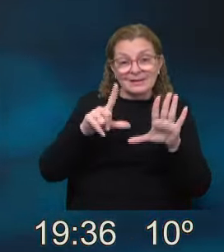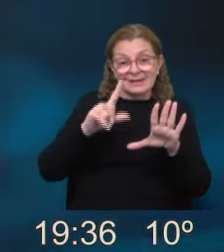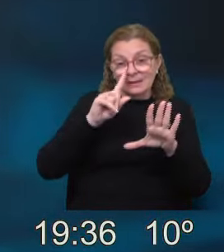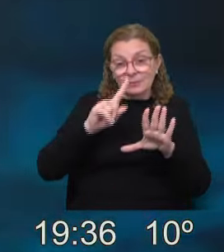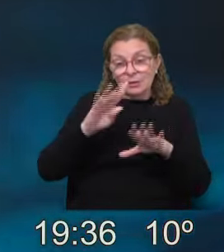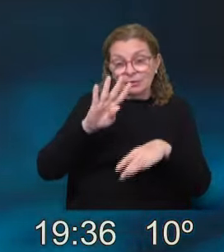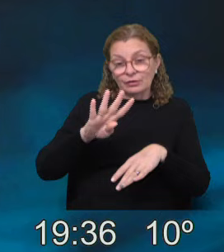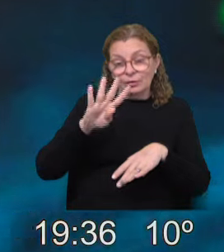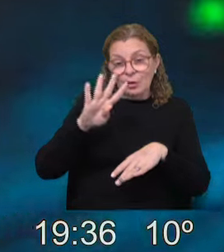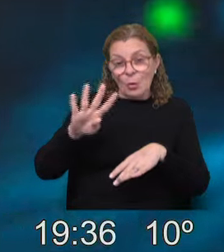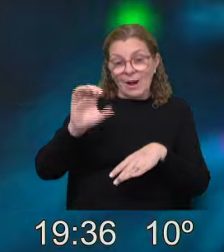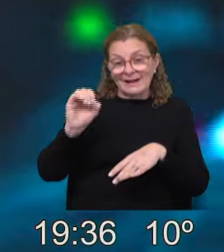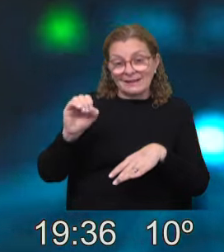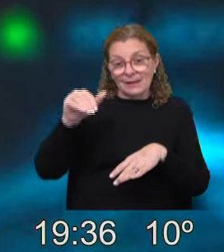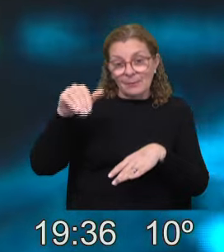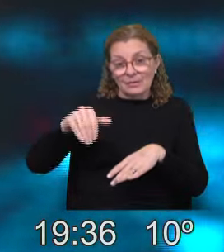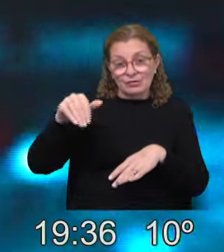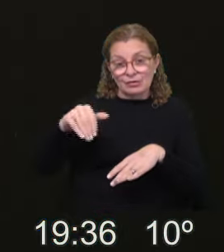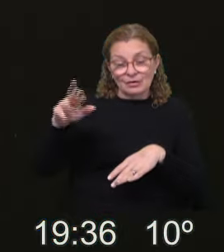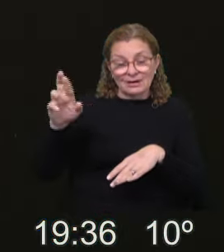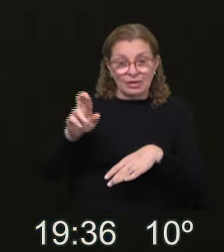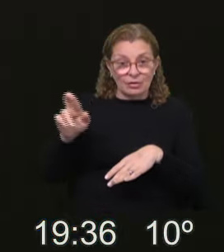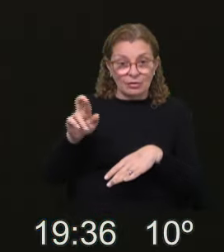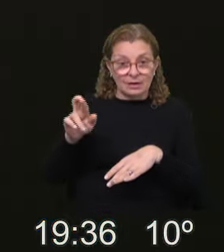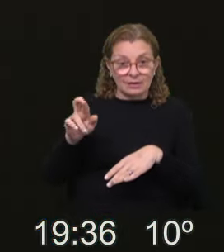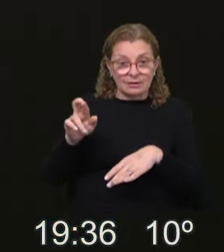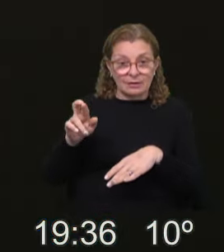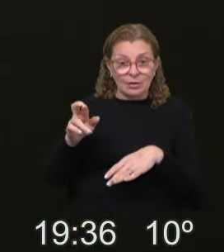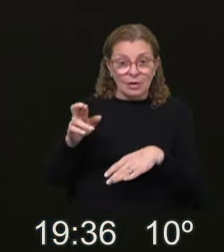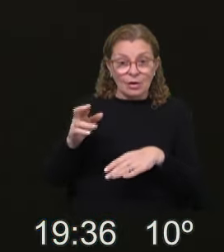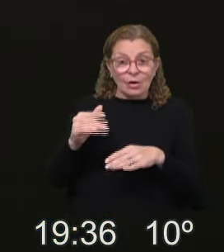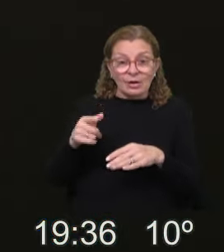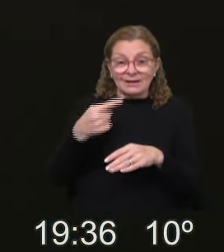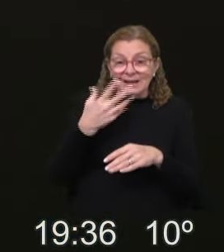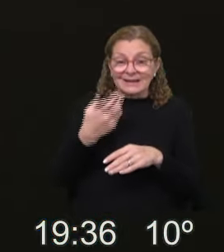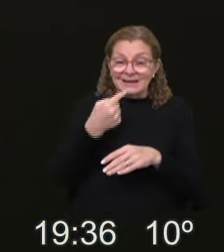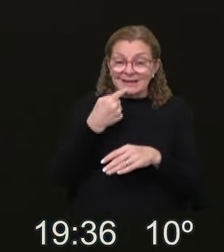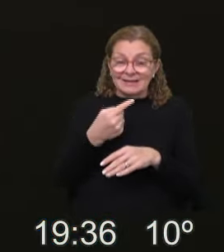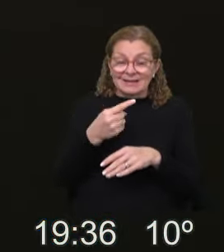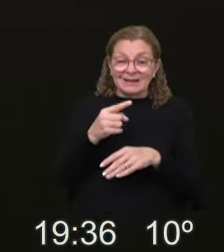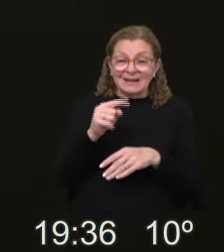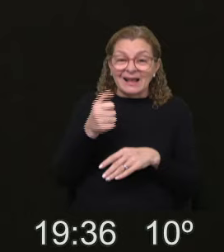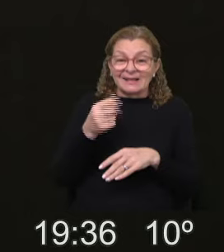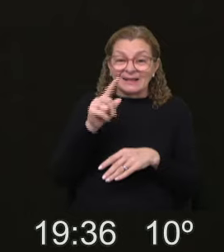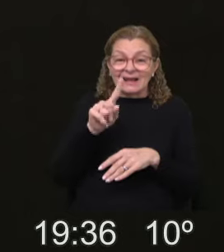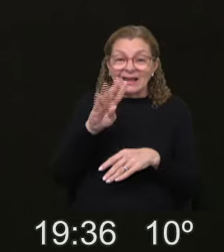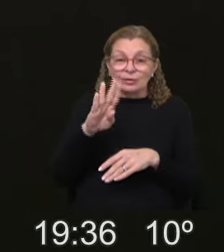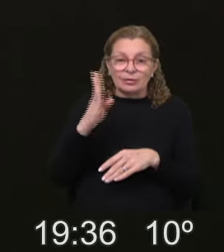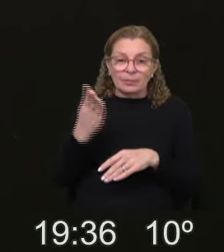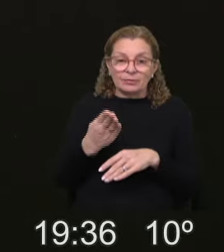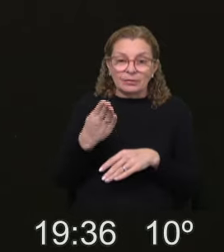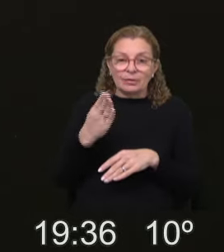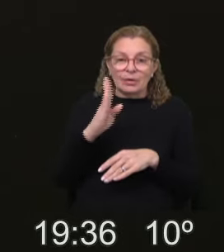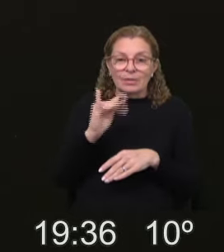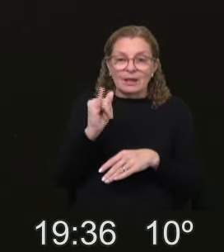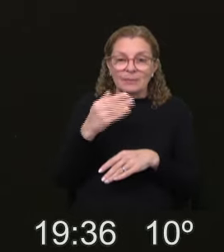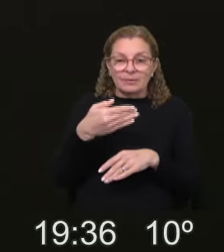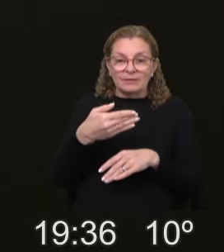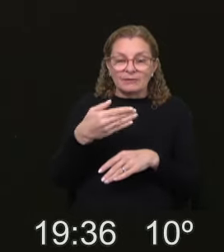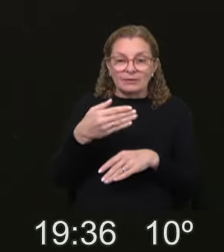7440 millones de dólares lo que para darle un orden de m to equival casi al 14 por del pib de Uruguay en el